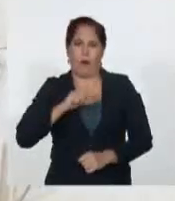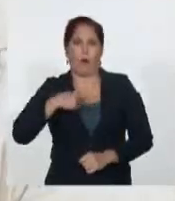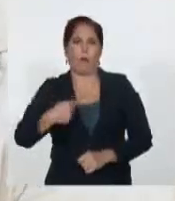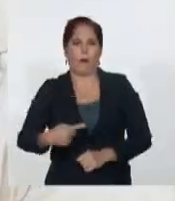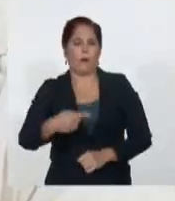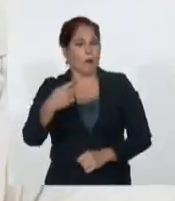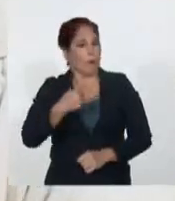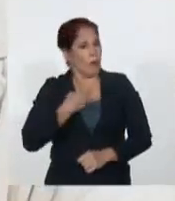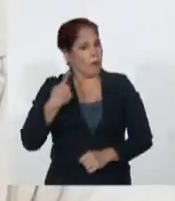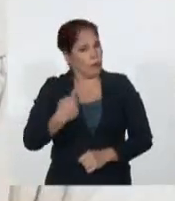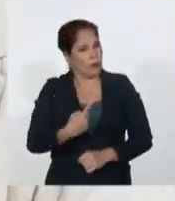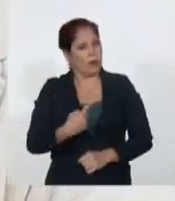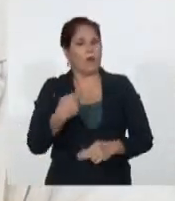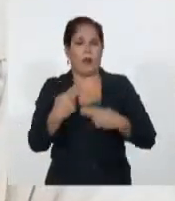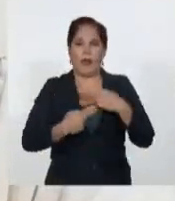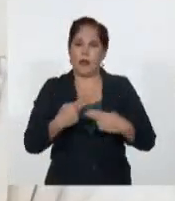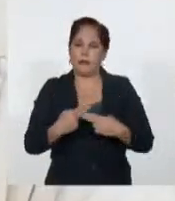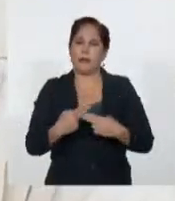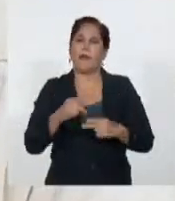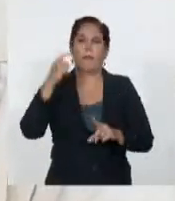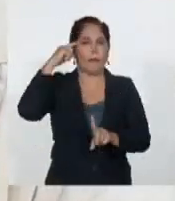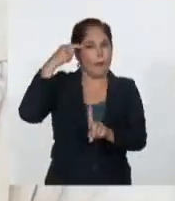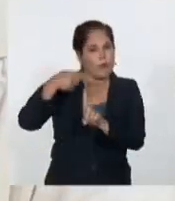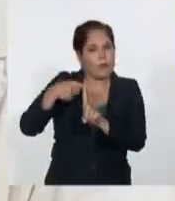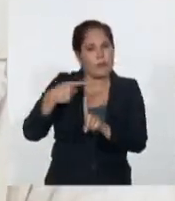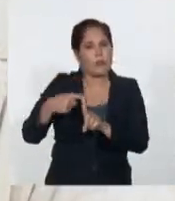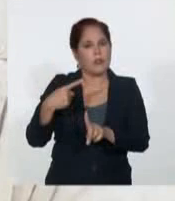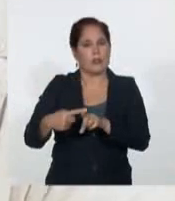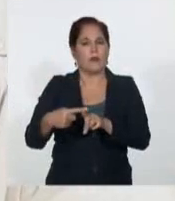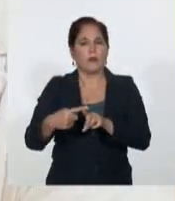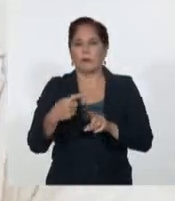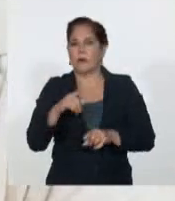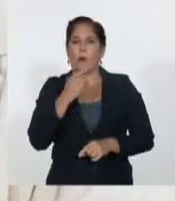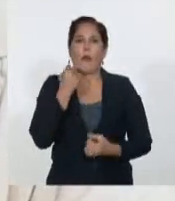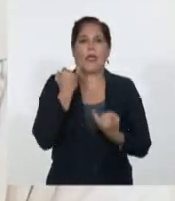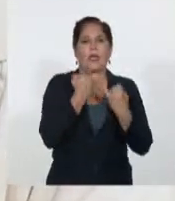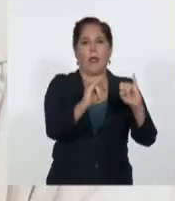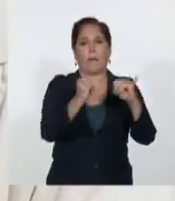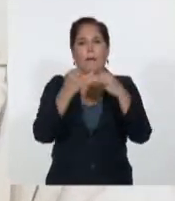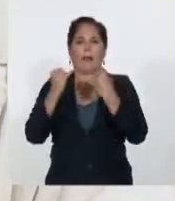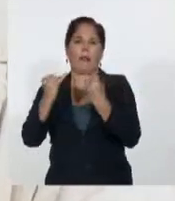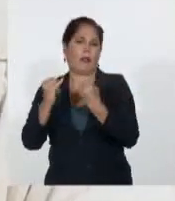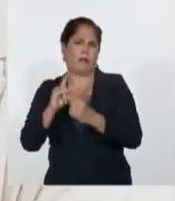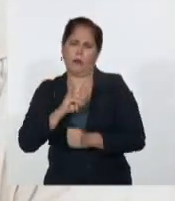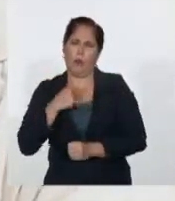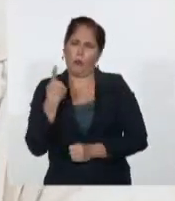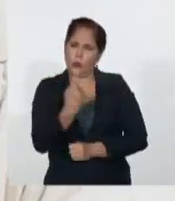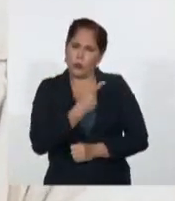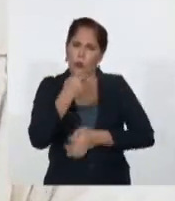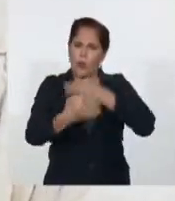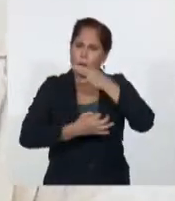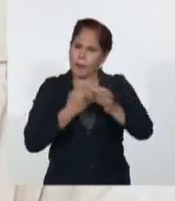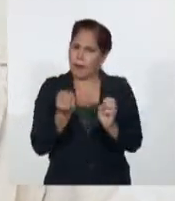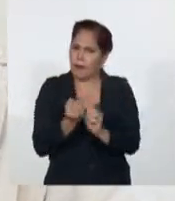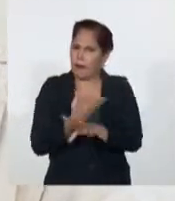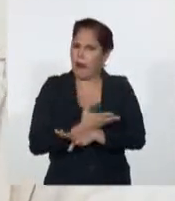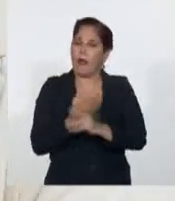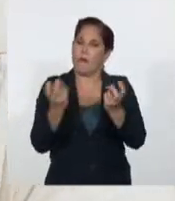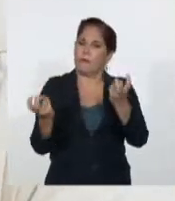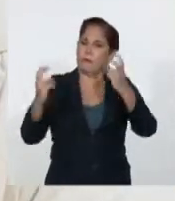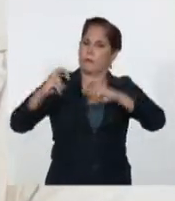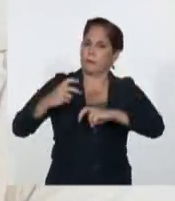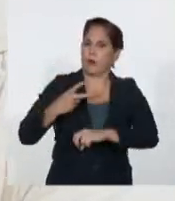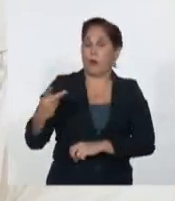creemos desde una construcción que se haga desde lo conjunto desde lo birregional donde cada uno pueda poner sus sobre la mesa podamos conciliar Y